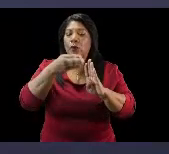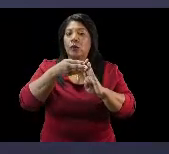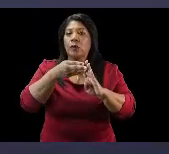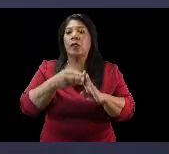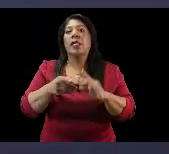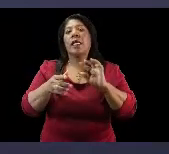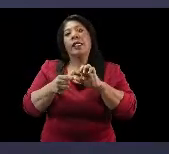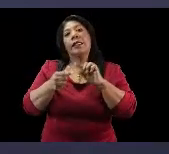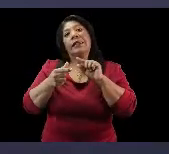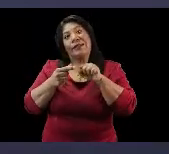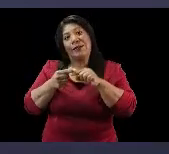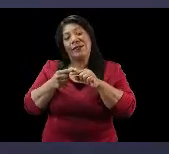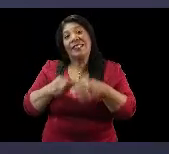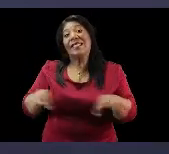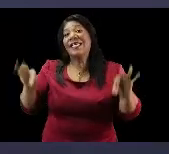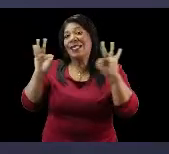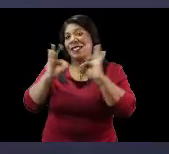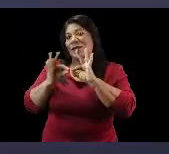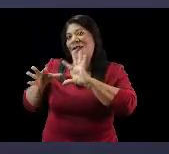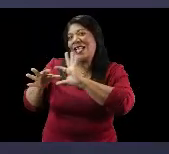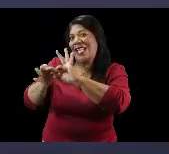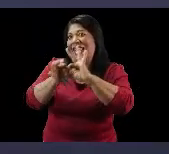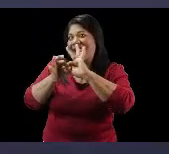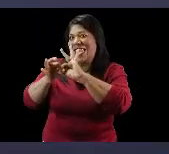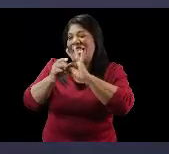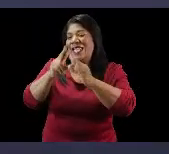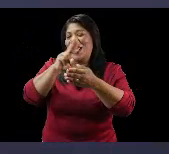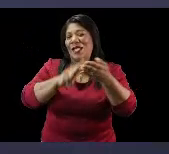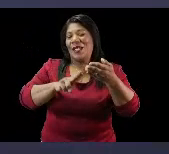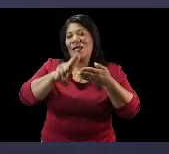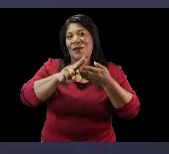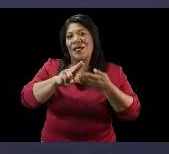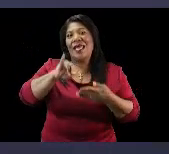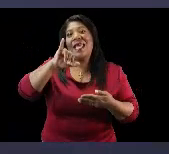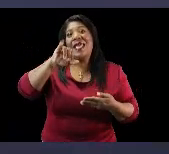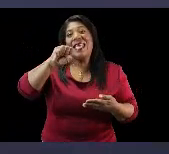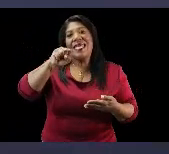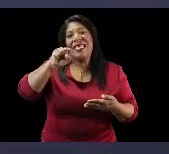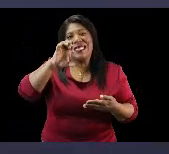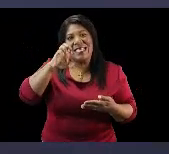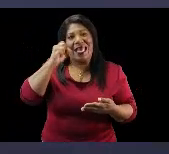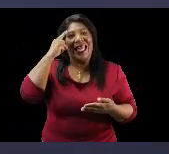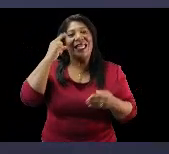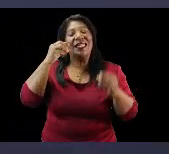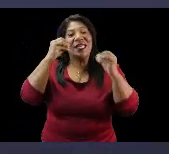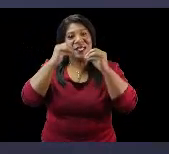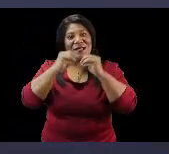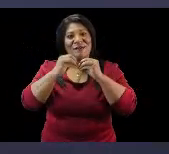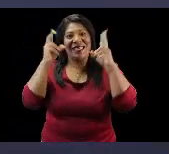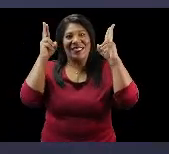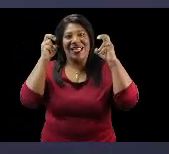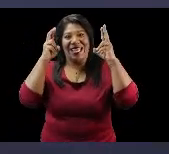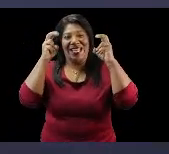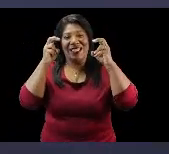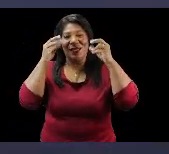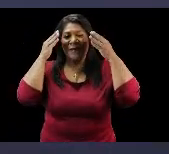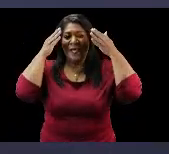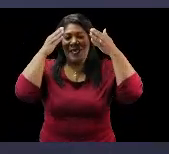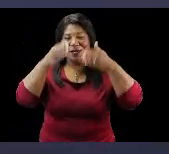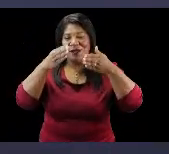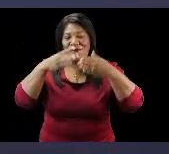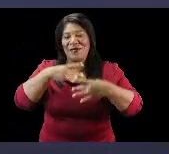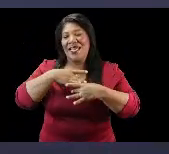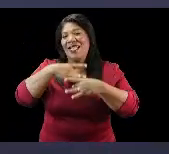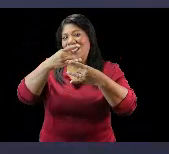bueno tener aliados como la Universidad de SAE, que va a comprender un poquito más de esto también en un enfoque